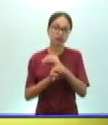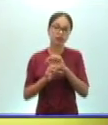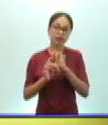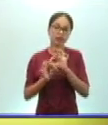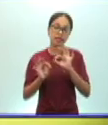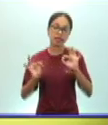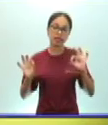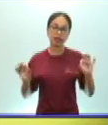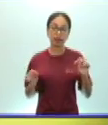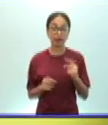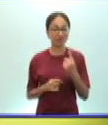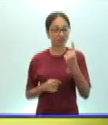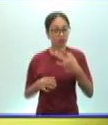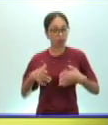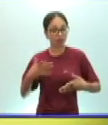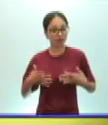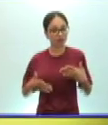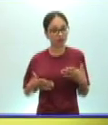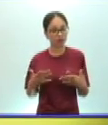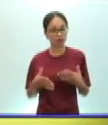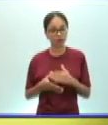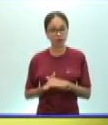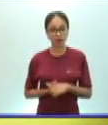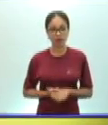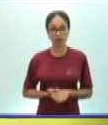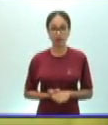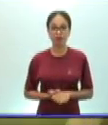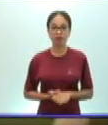primera actividad experimental.